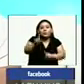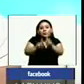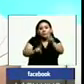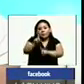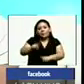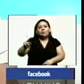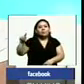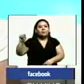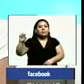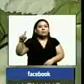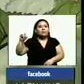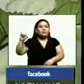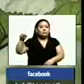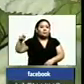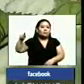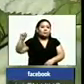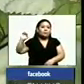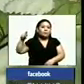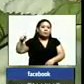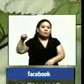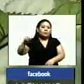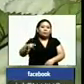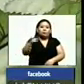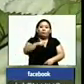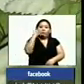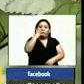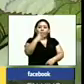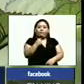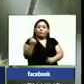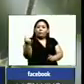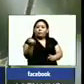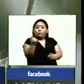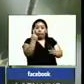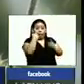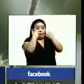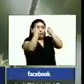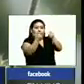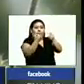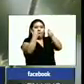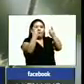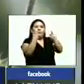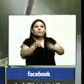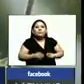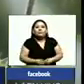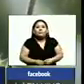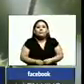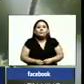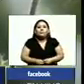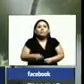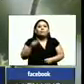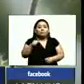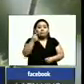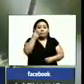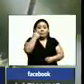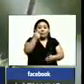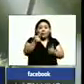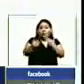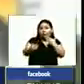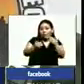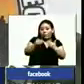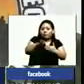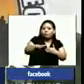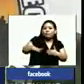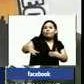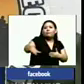Veamos Único y digno de admirar Así describiremos esta